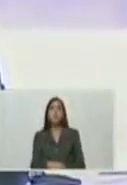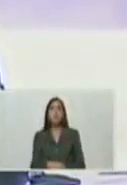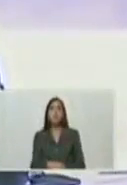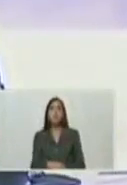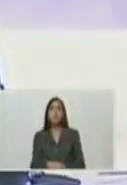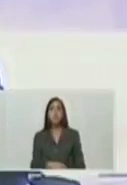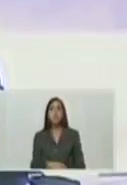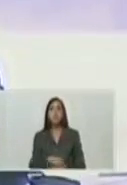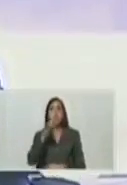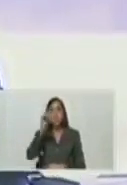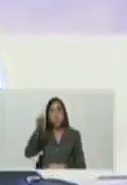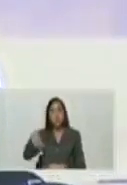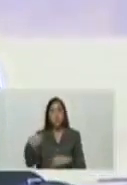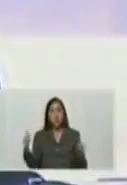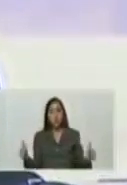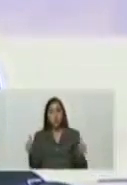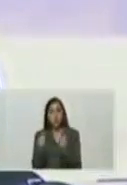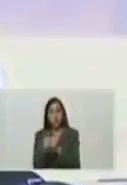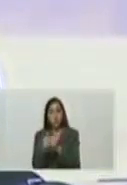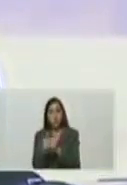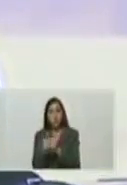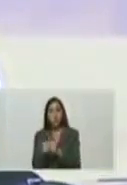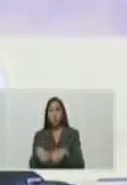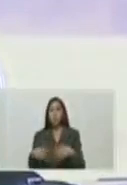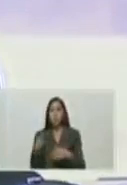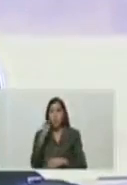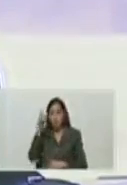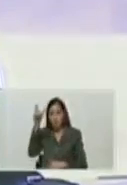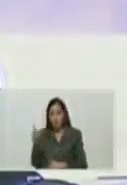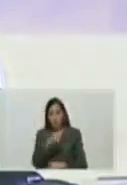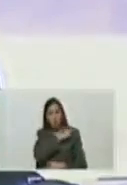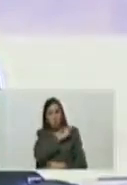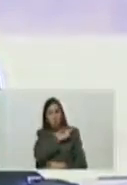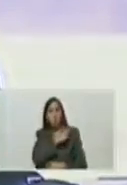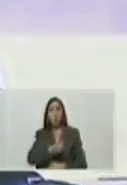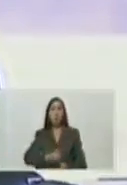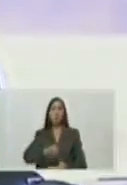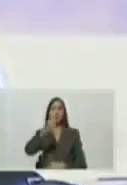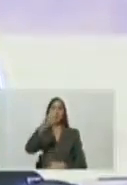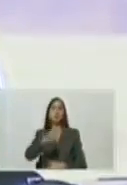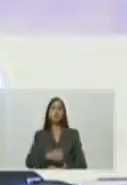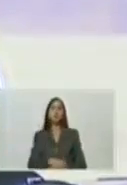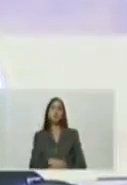Está también el general en jefe,